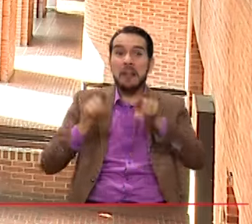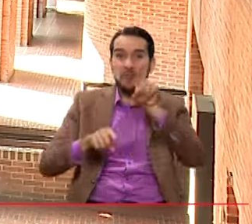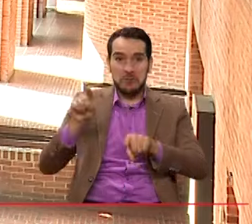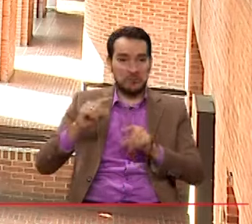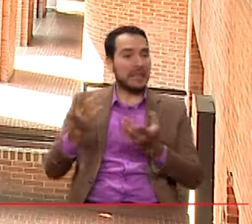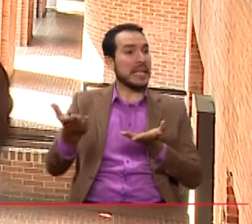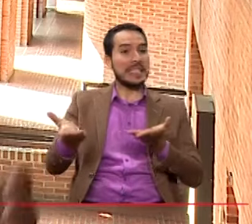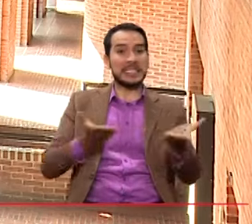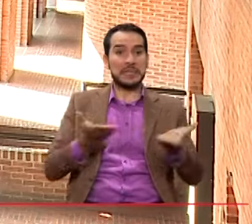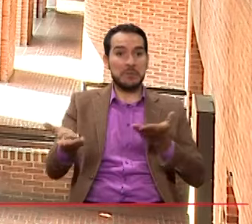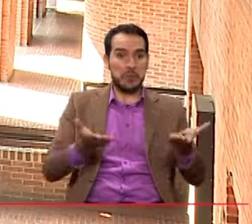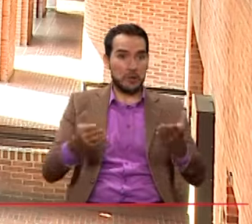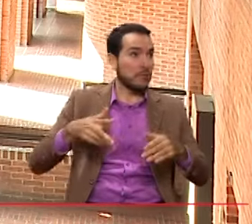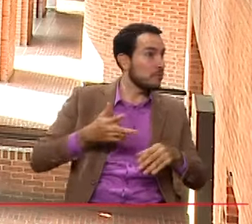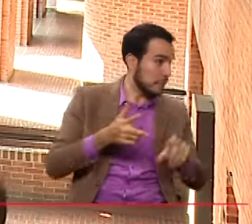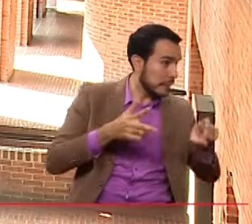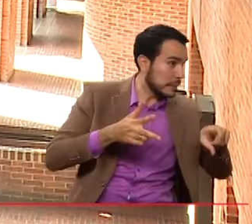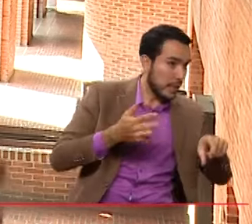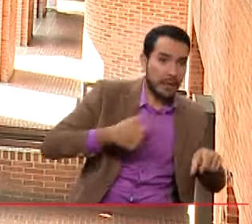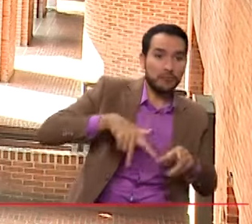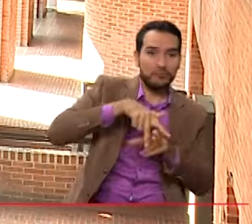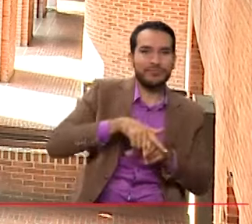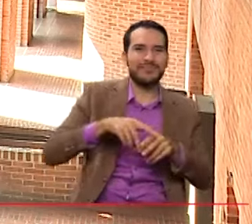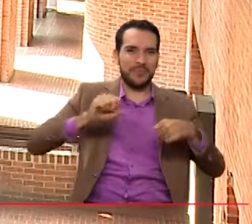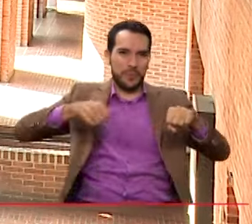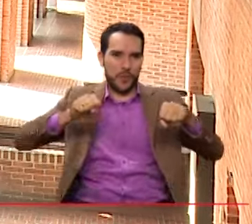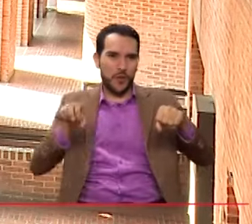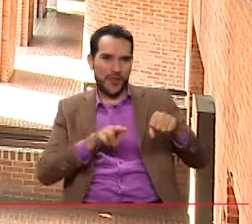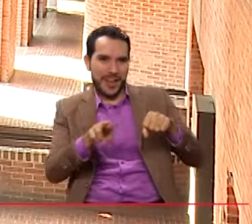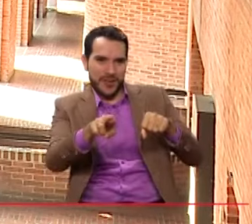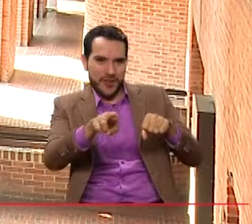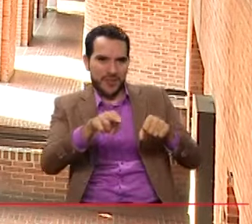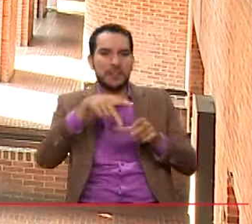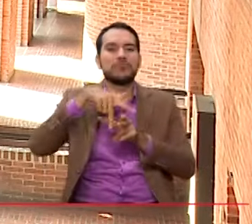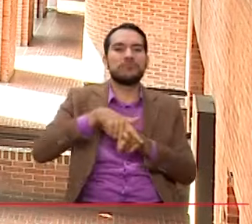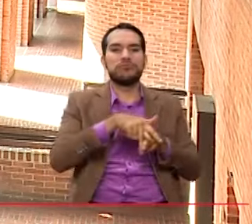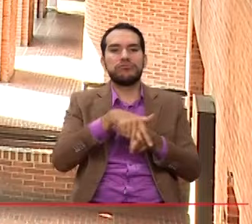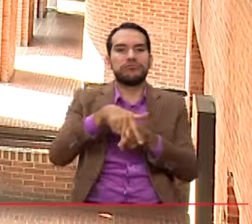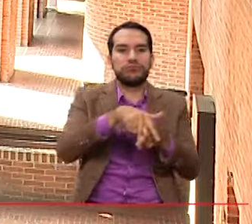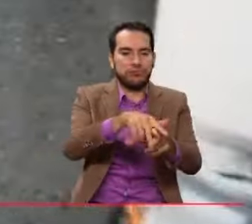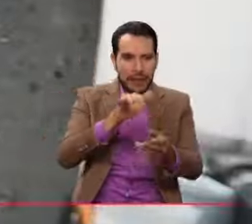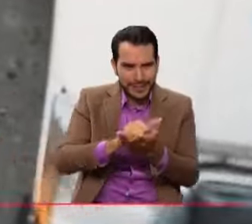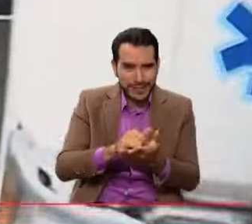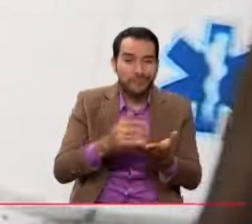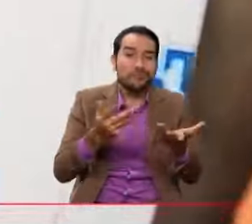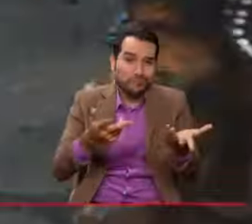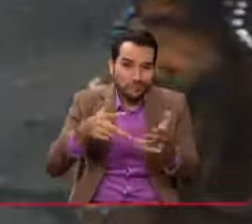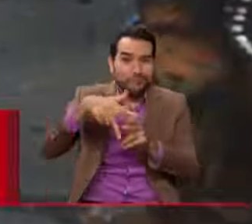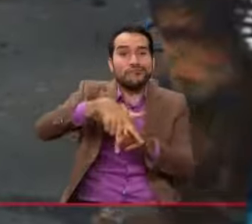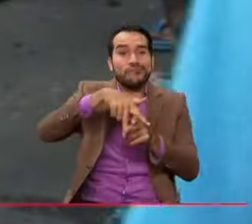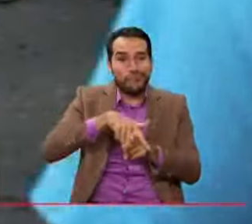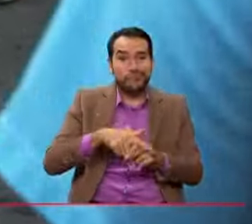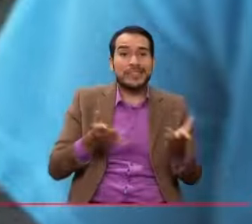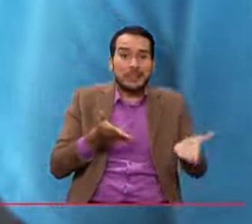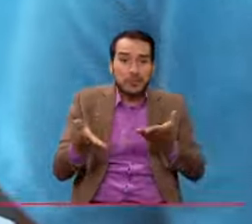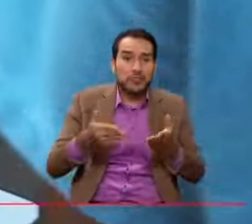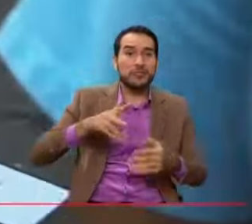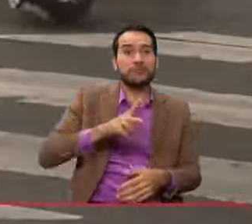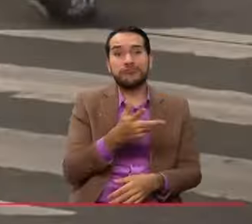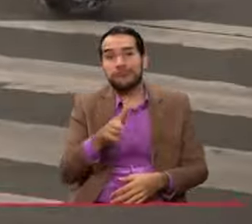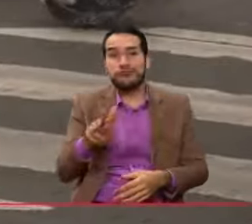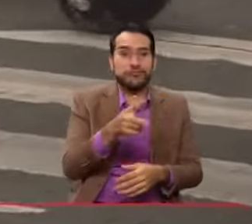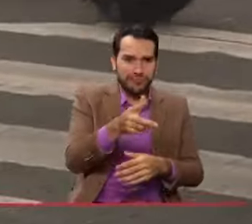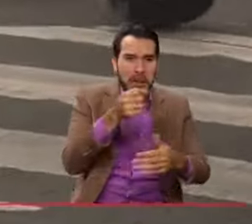público y en los últimos días hemos tenido bastante registro de víctimas fatales por utilizar la moto como servicio de transporte